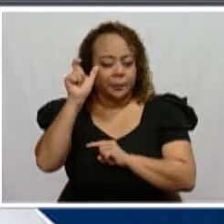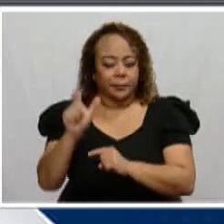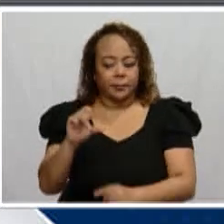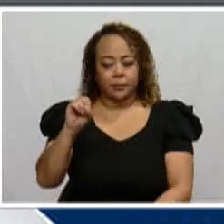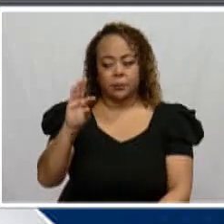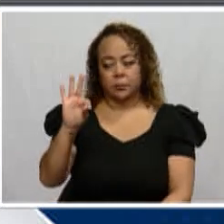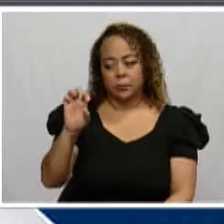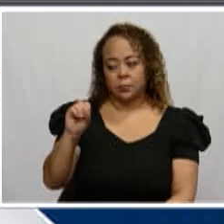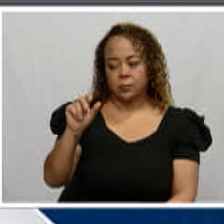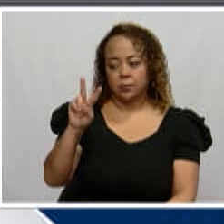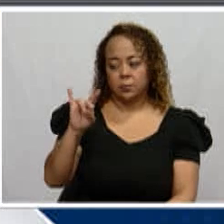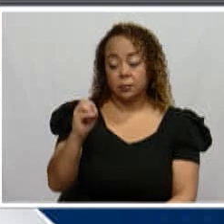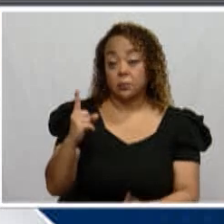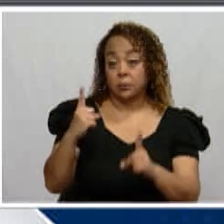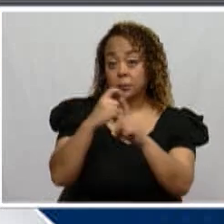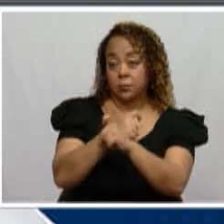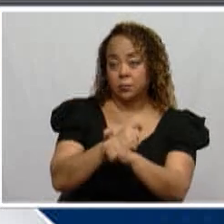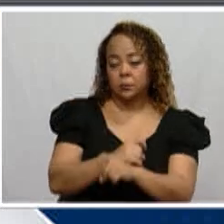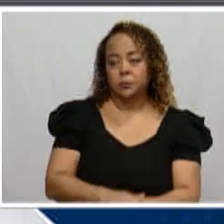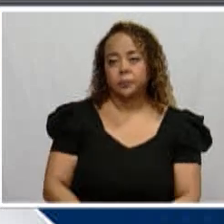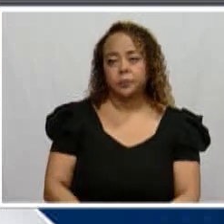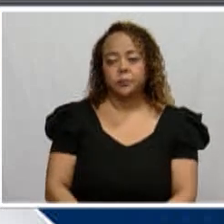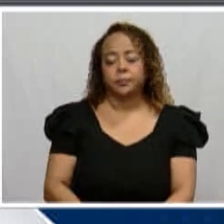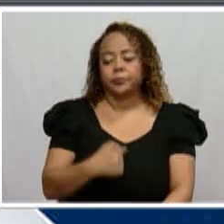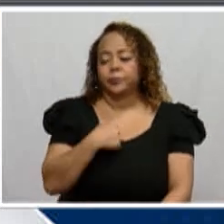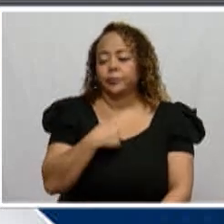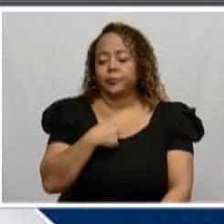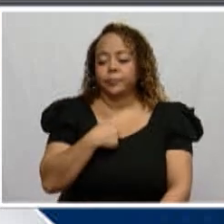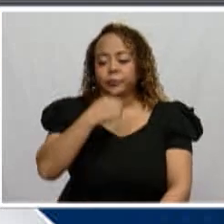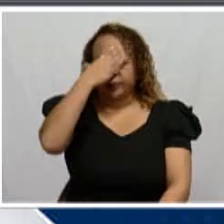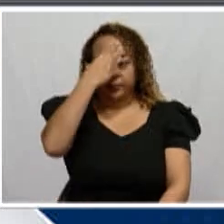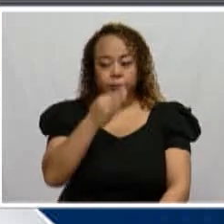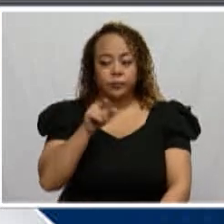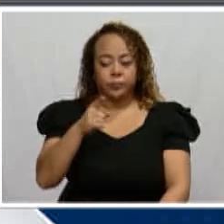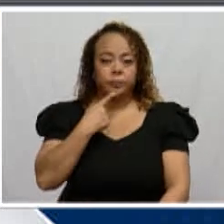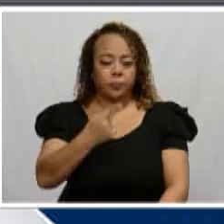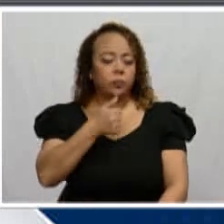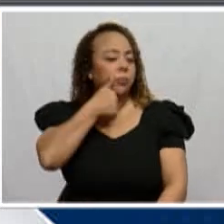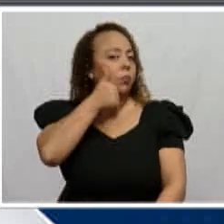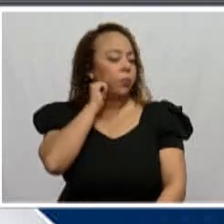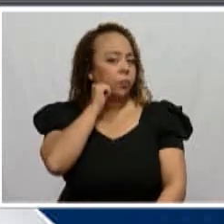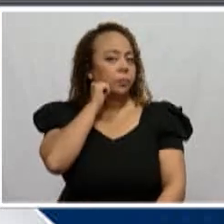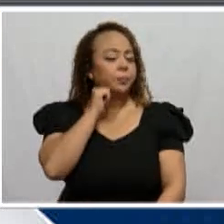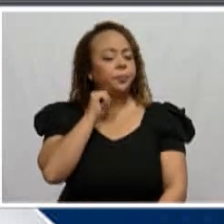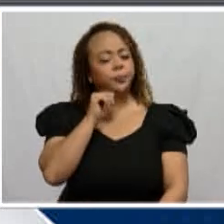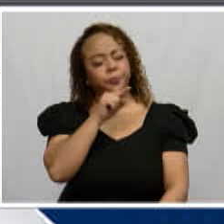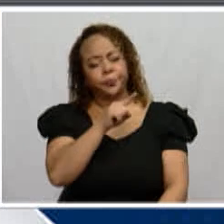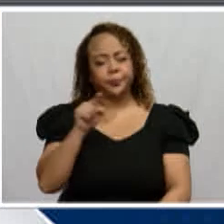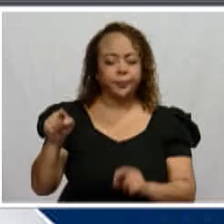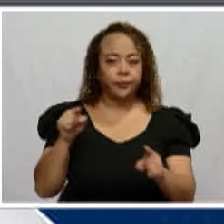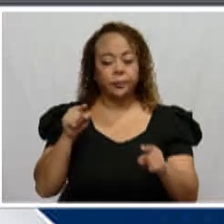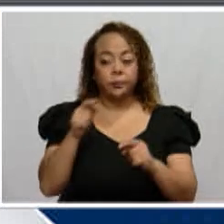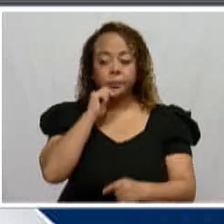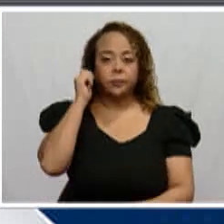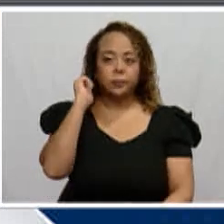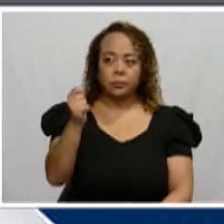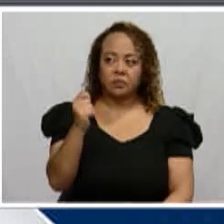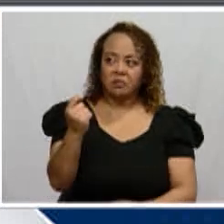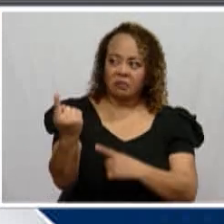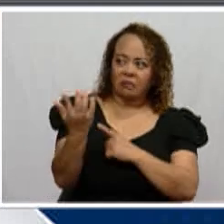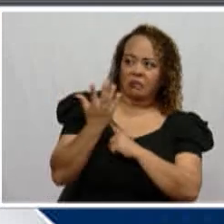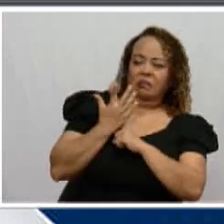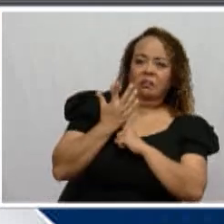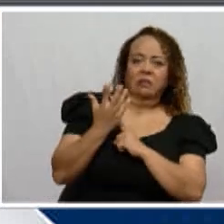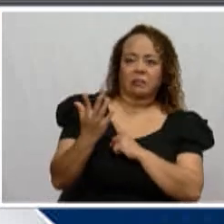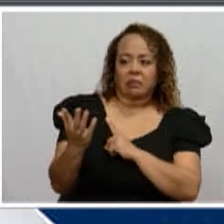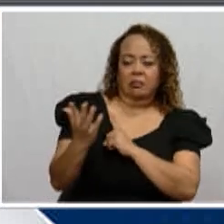era complicado observarla yo más allá de eso creo que igual lo decías ayer Cristian o voz monté el árbitro se dejó encimar mucho